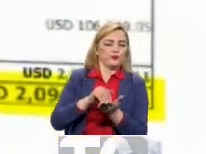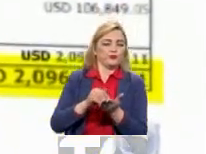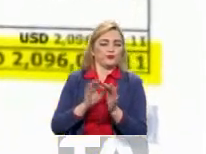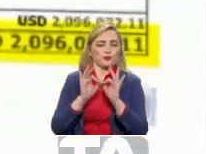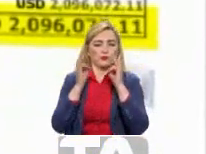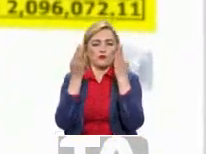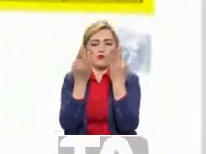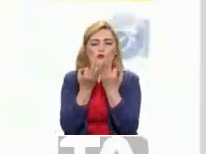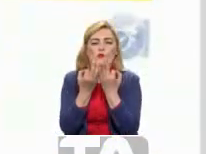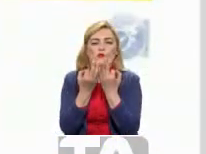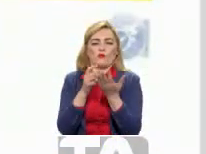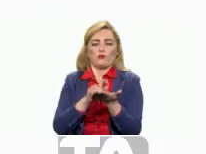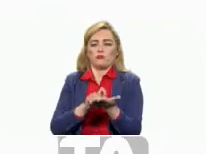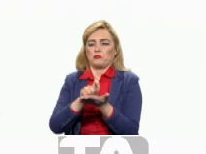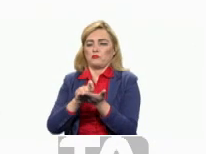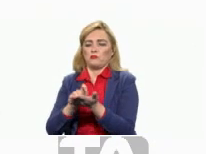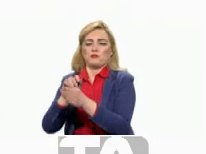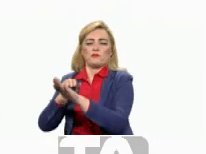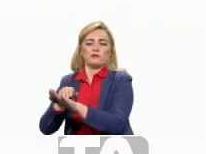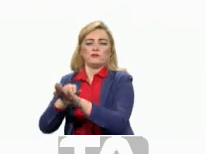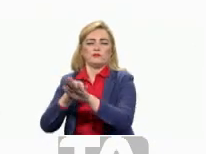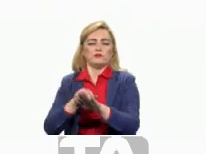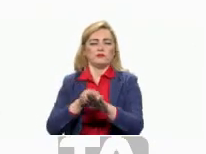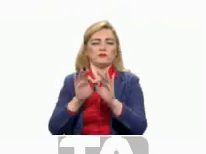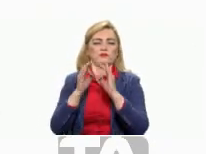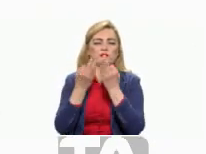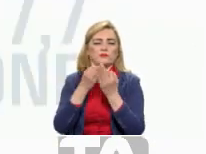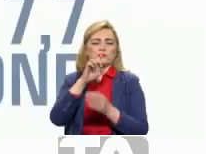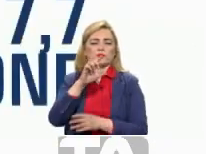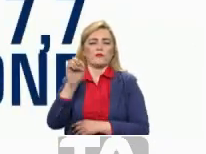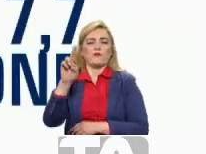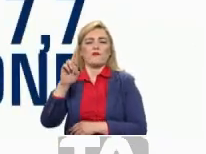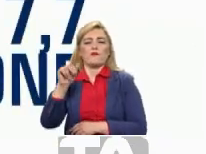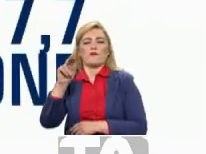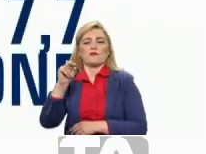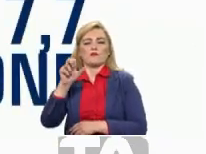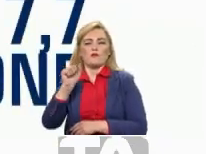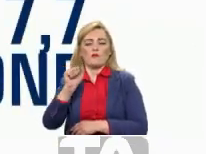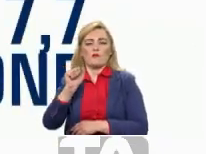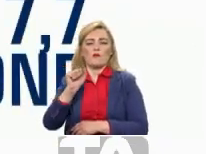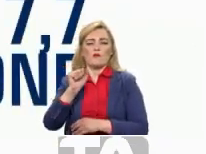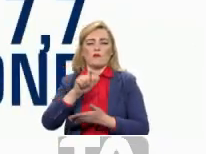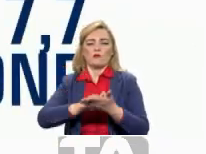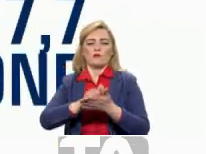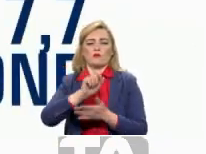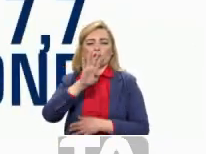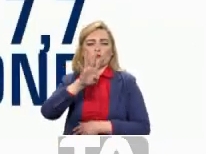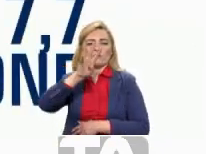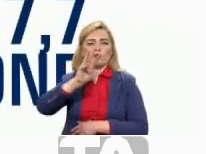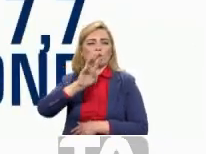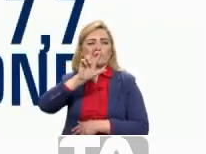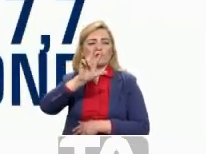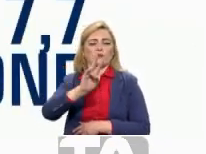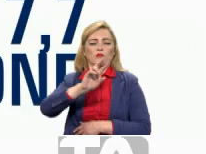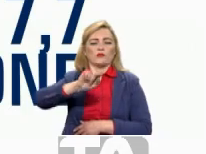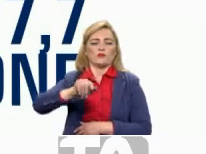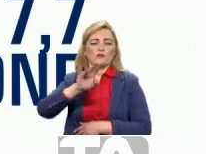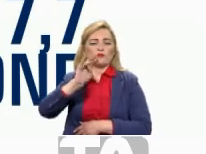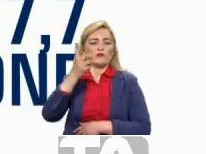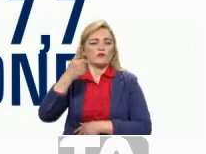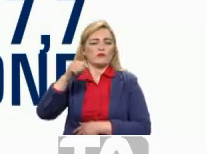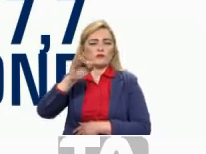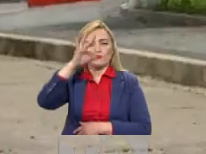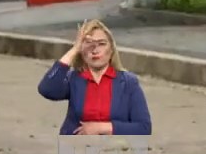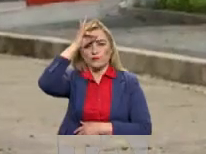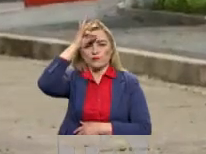esta familia que recibió contratos la familia yerena recibió 46 contratos por 77 millones de dólares en el hospital teodoro maldonado